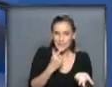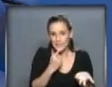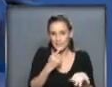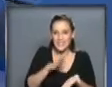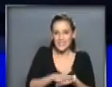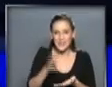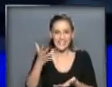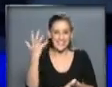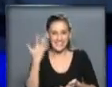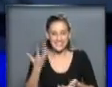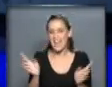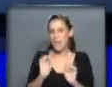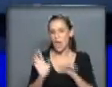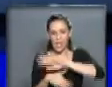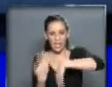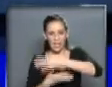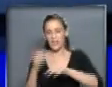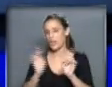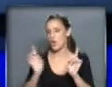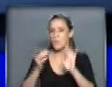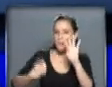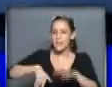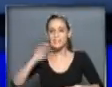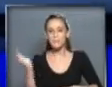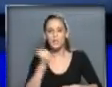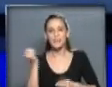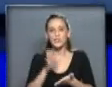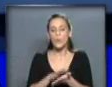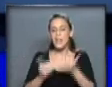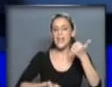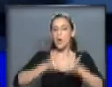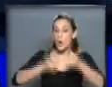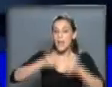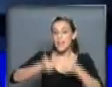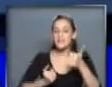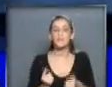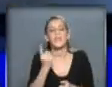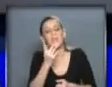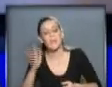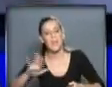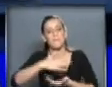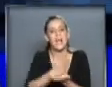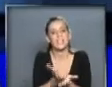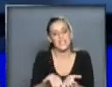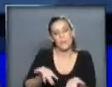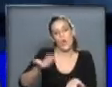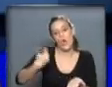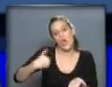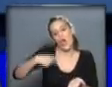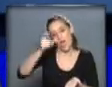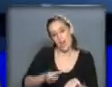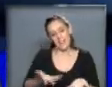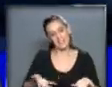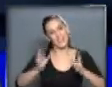Con la tigresa. No, pero no es polémica, lo que pasa es que es la liga más importante del atletismo y por primera vez un argentino participó. Le voy a dar el crédito a Lauro. Y por